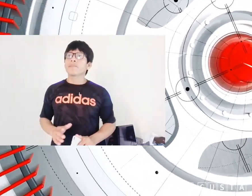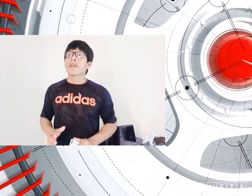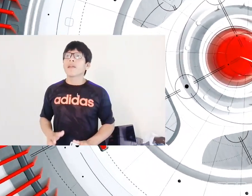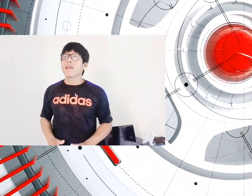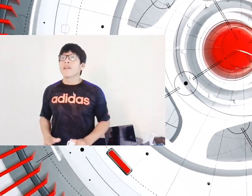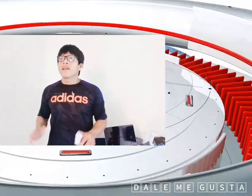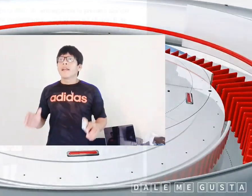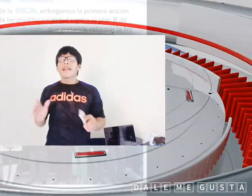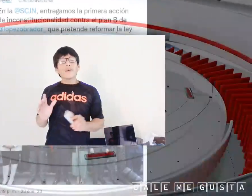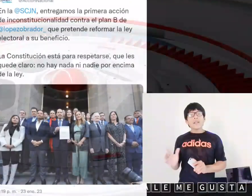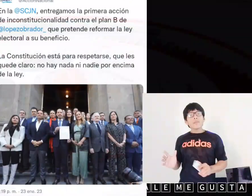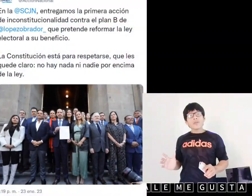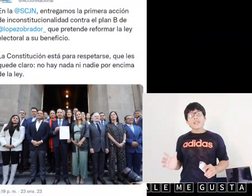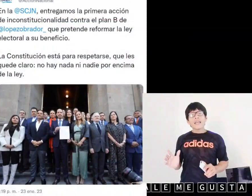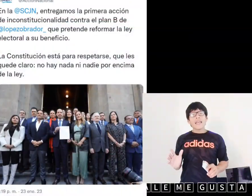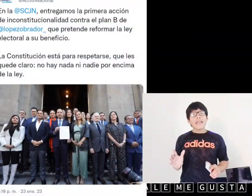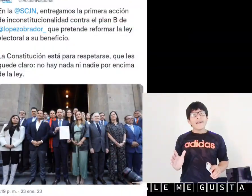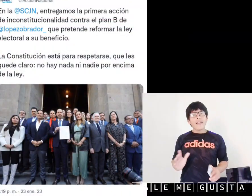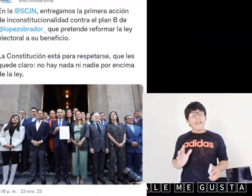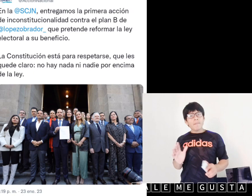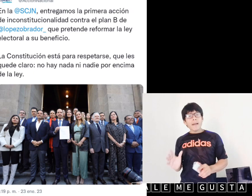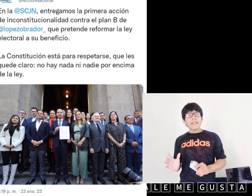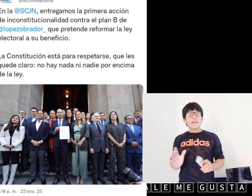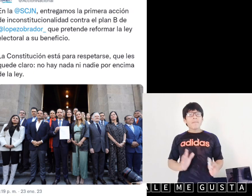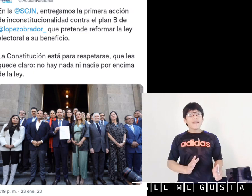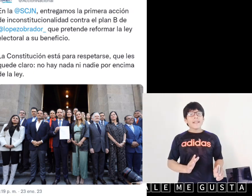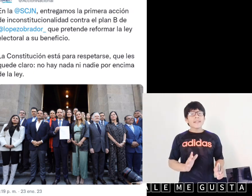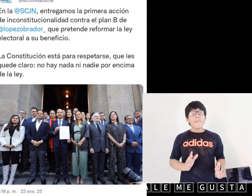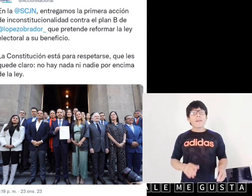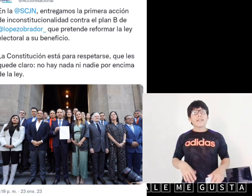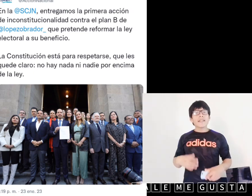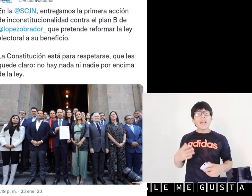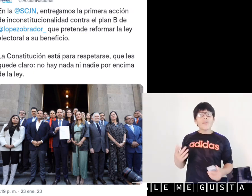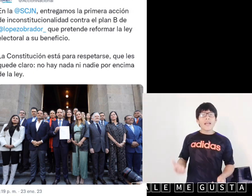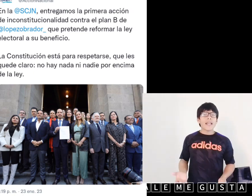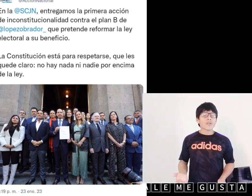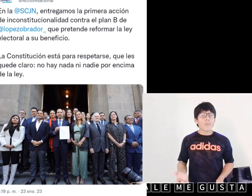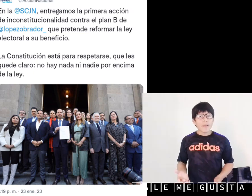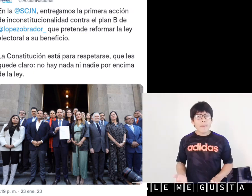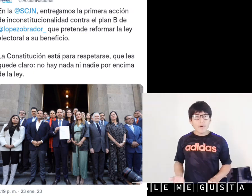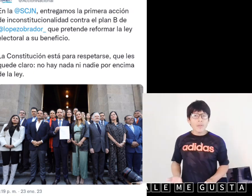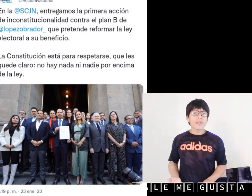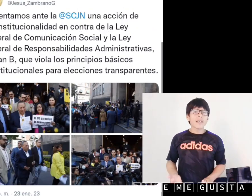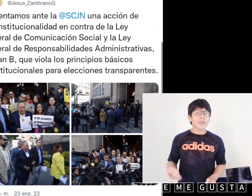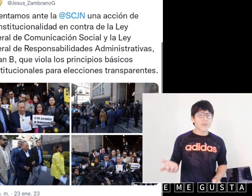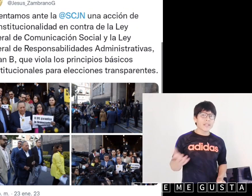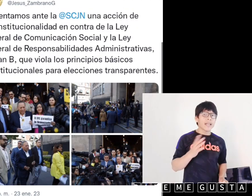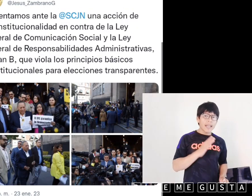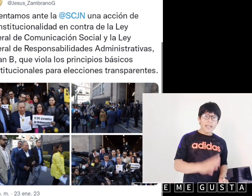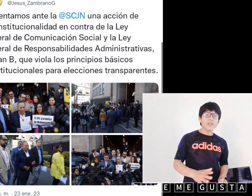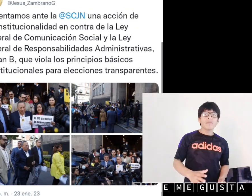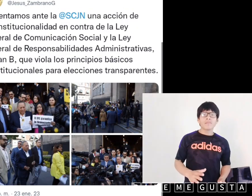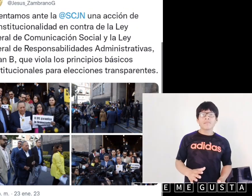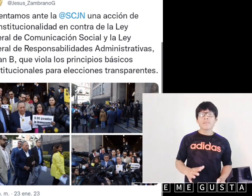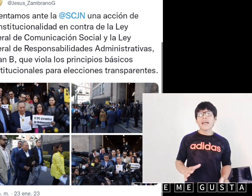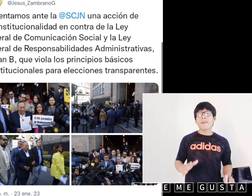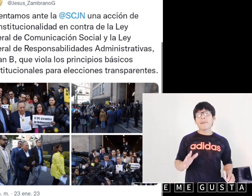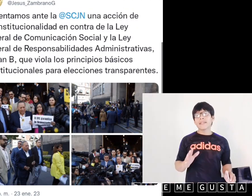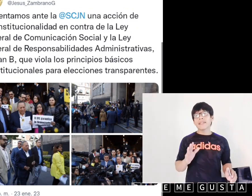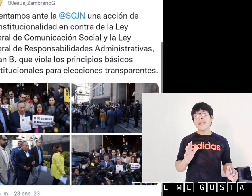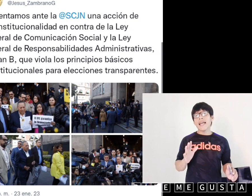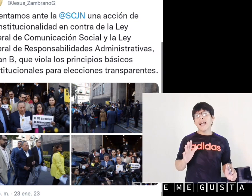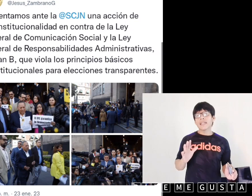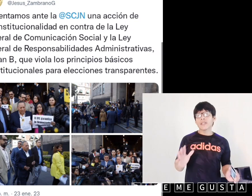conocer. Recordemos que el PAN y el PRD se presentaron en la Suprema Corte de Justicia de la Nación